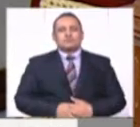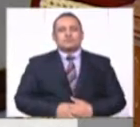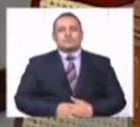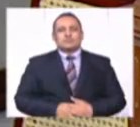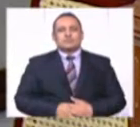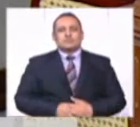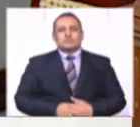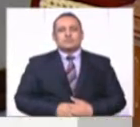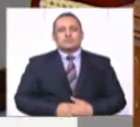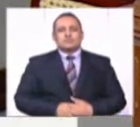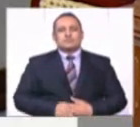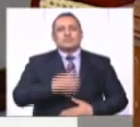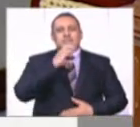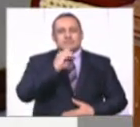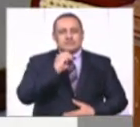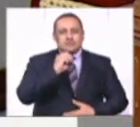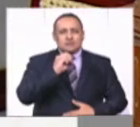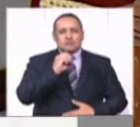número